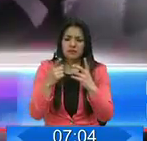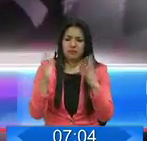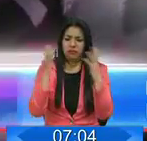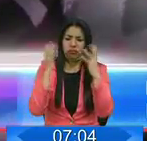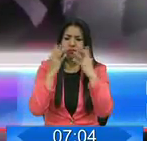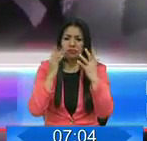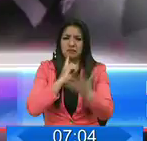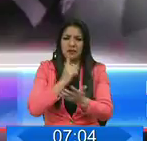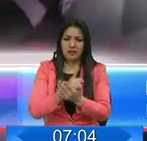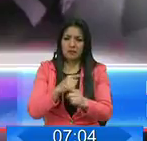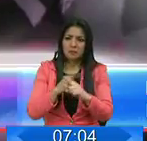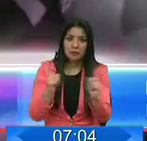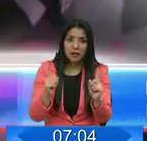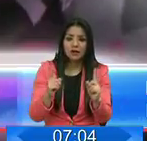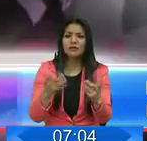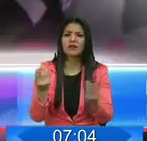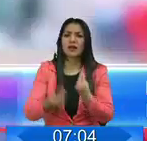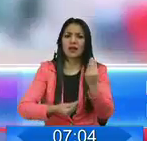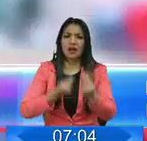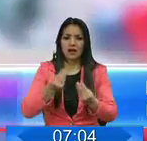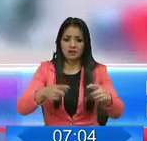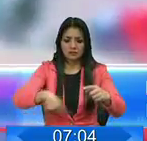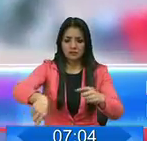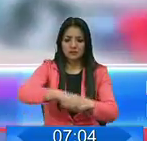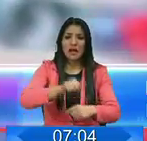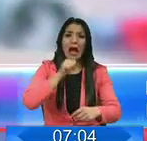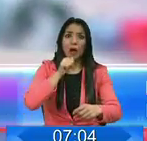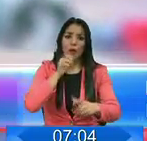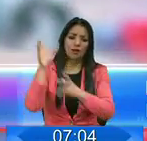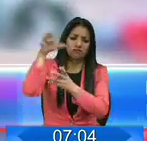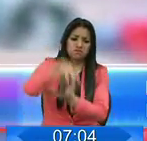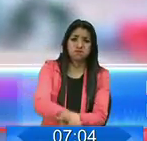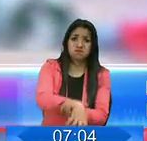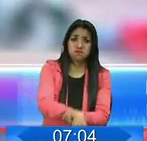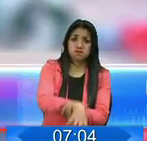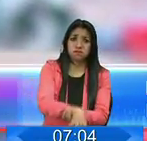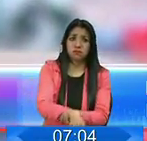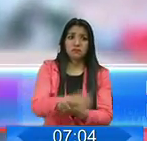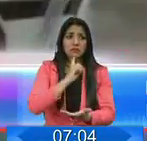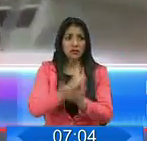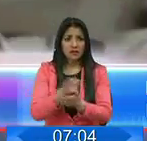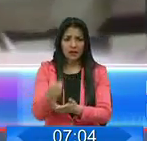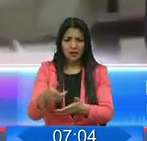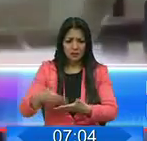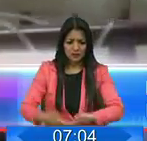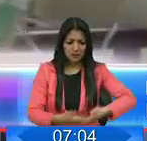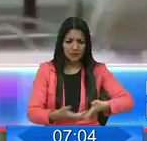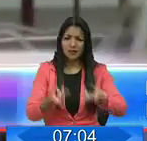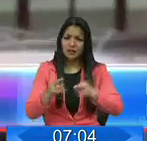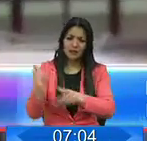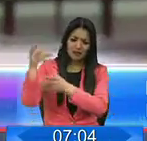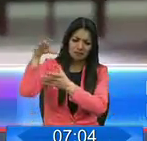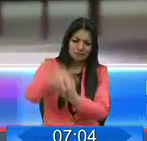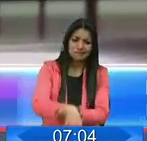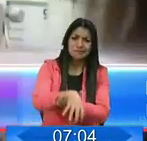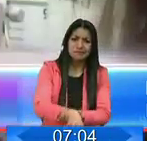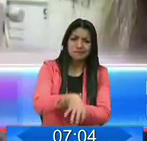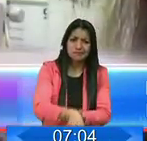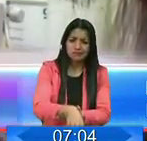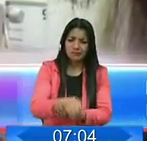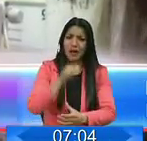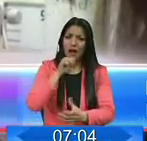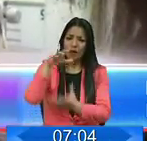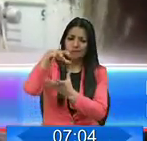como no funcionó, cogió una tina y sumergió al pequeño. Yo la cogió y ahí él cogió y ahí lo metió al bebé y lo puso boca abajo y lo estaba